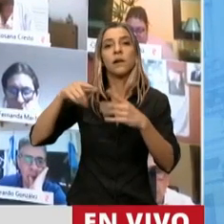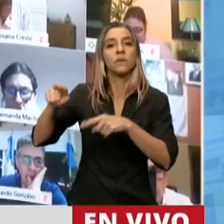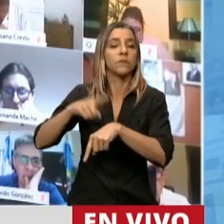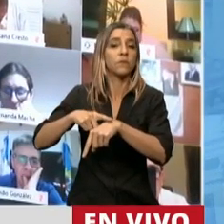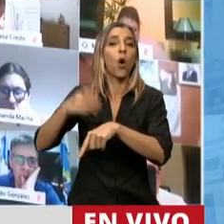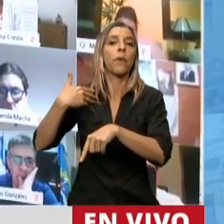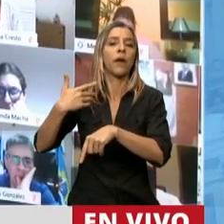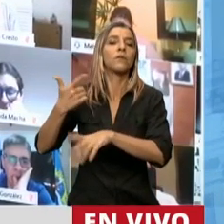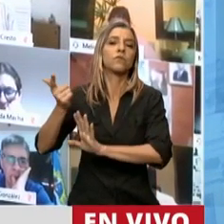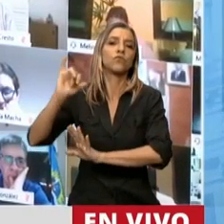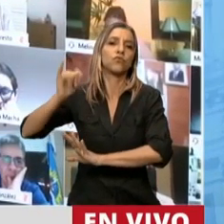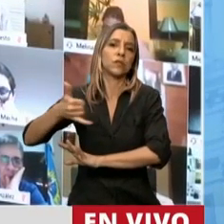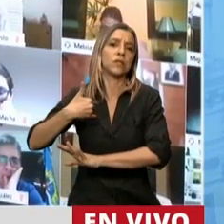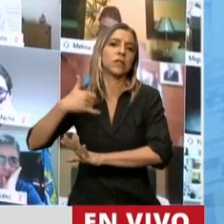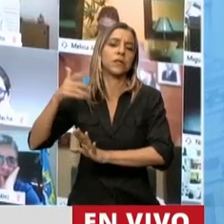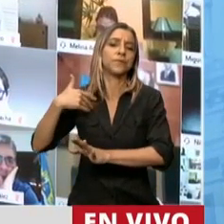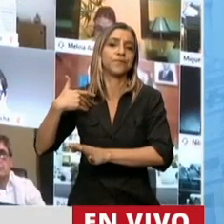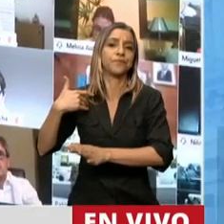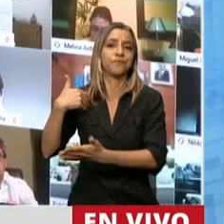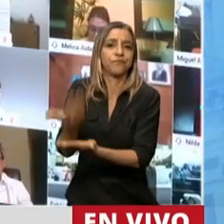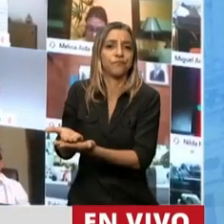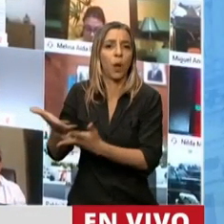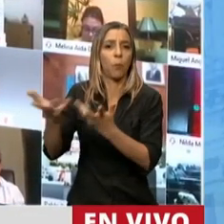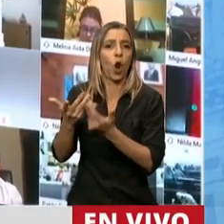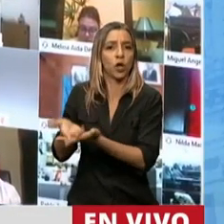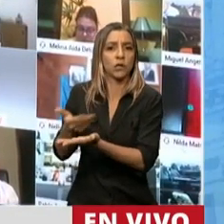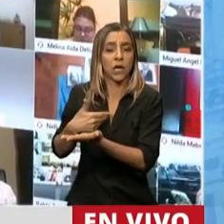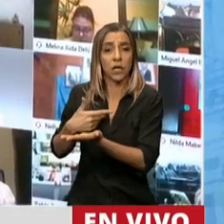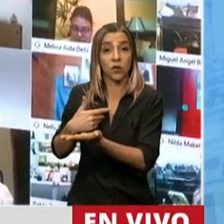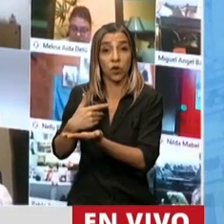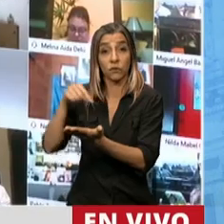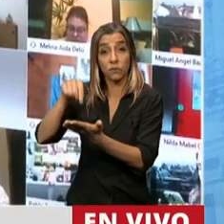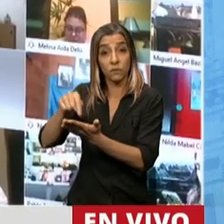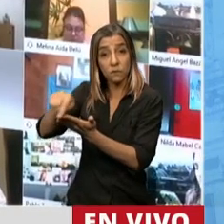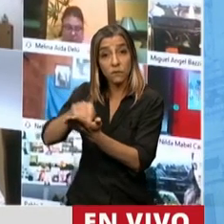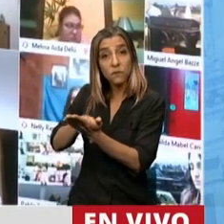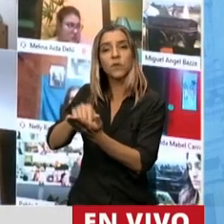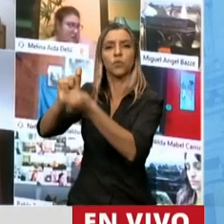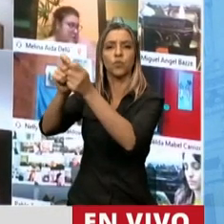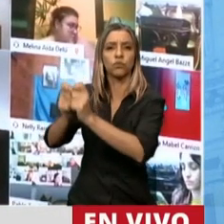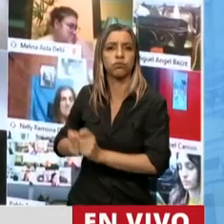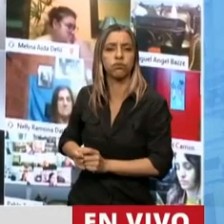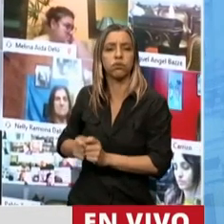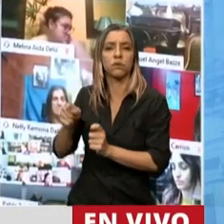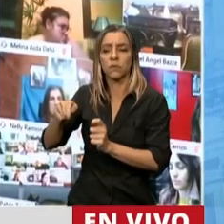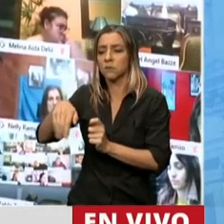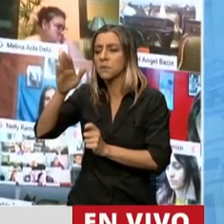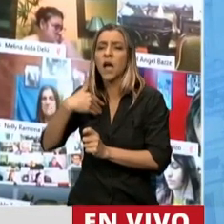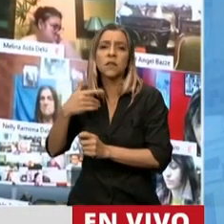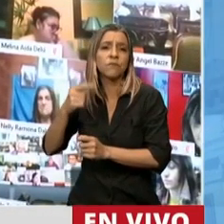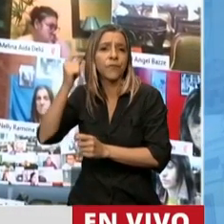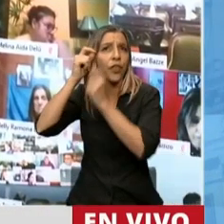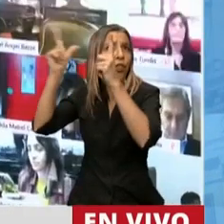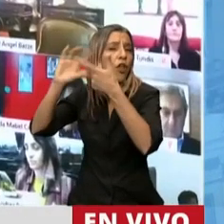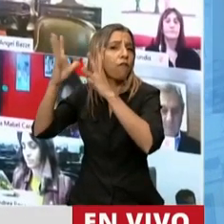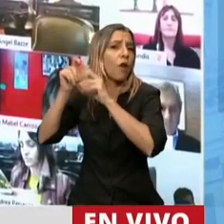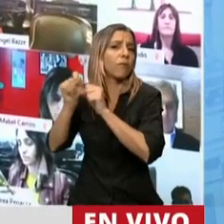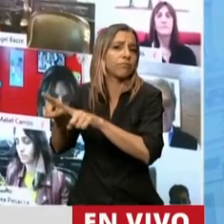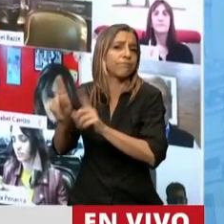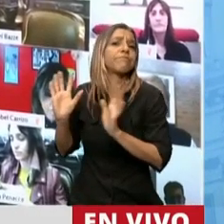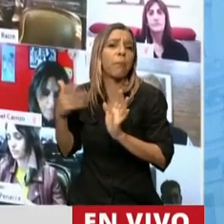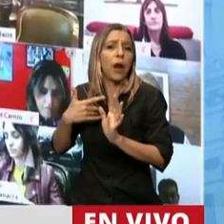el proyecto. Y además introdujeron modificaciones que para mí tienen mucho más que ver con una cuestión ideológica que con una